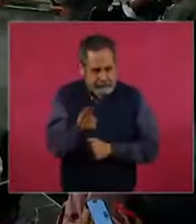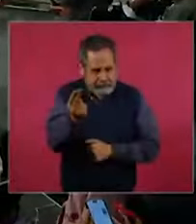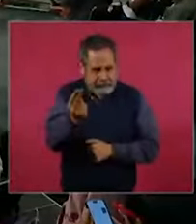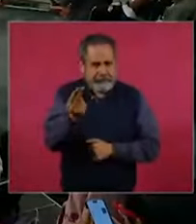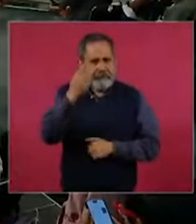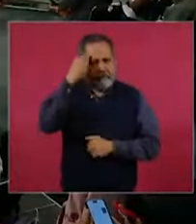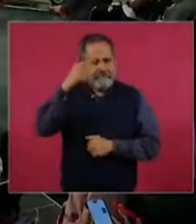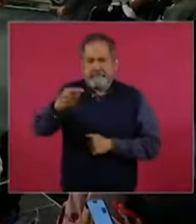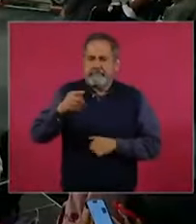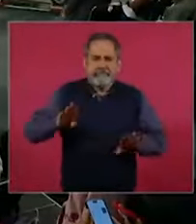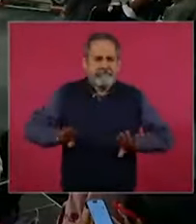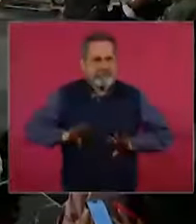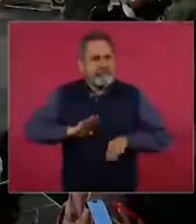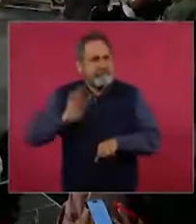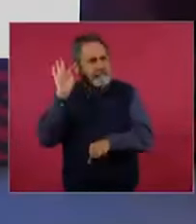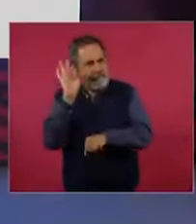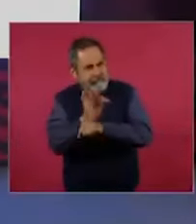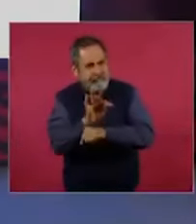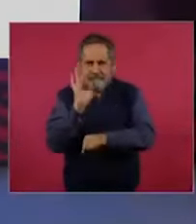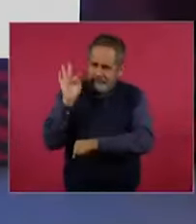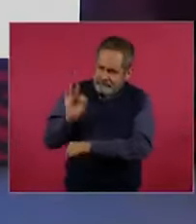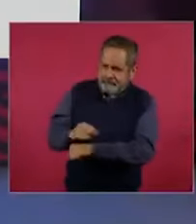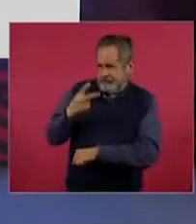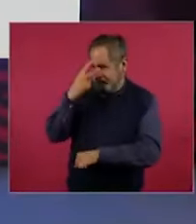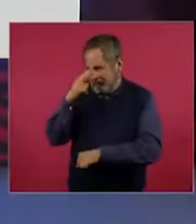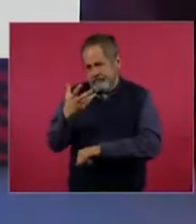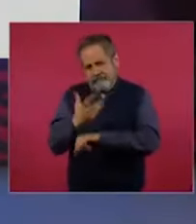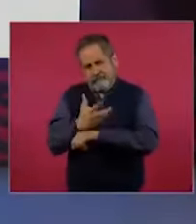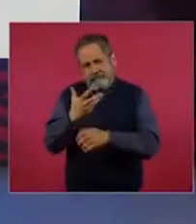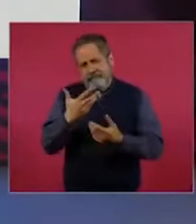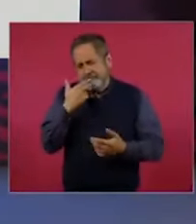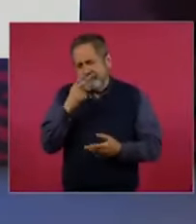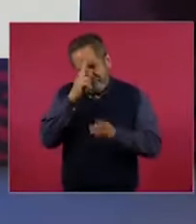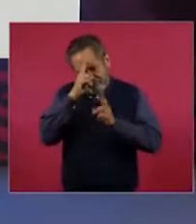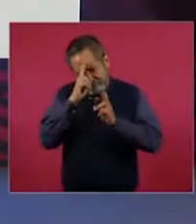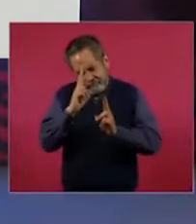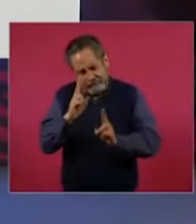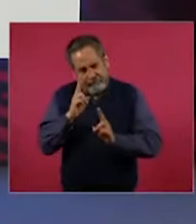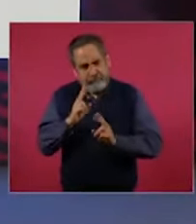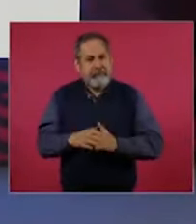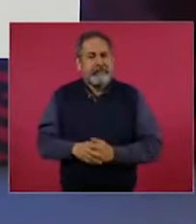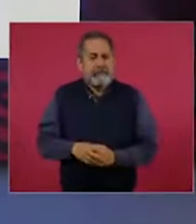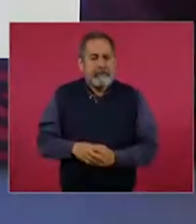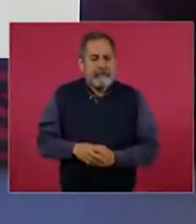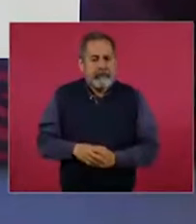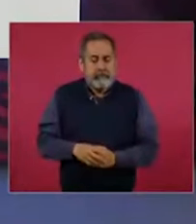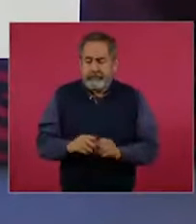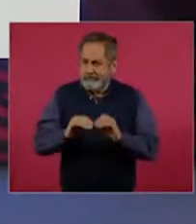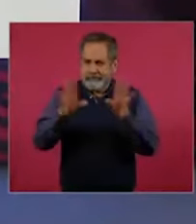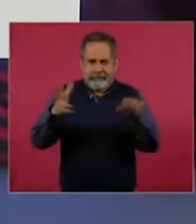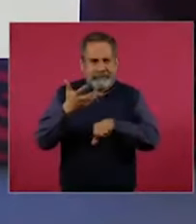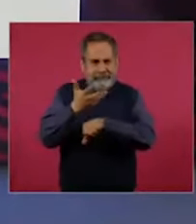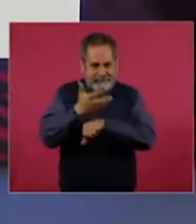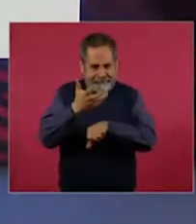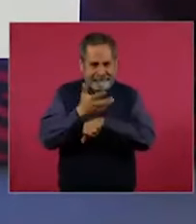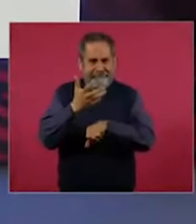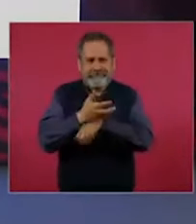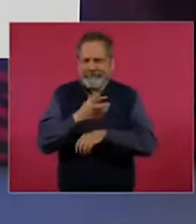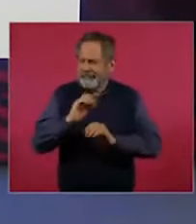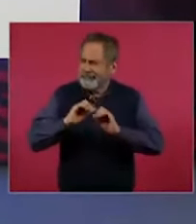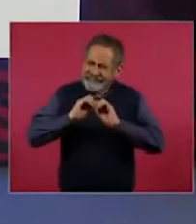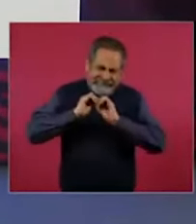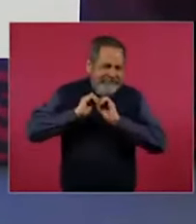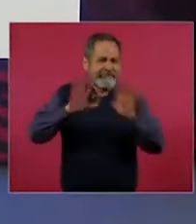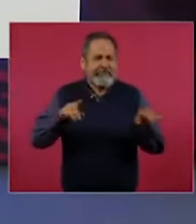la secretaria de gobernación Luisa María alcalde vuelve a leerles el artículo a todos estos eh críticos eh